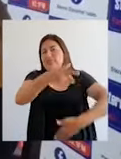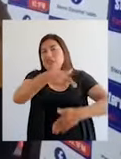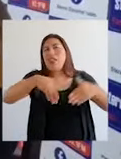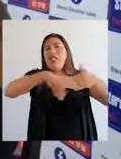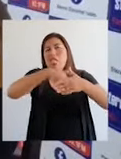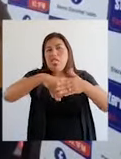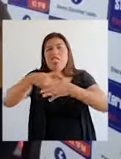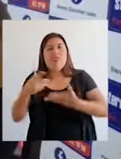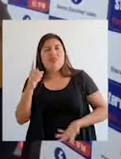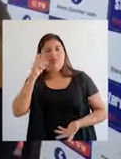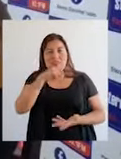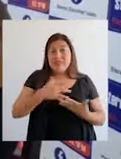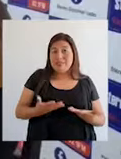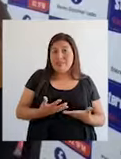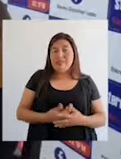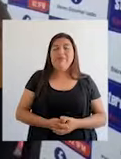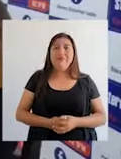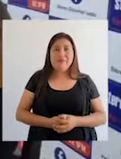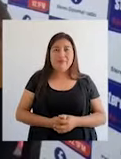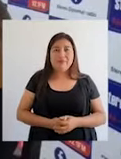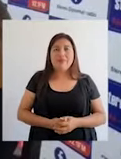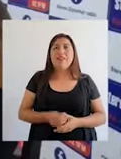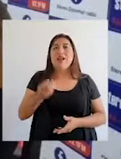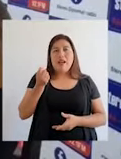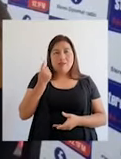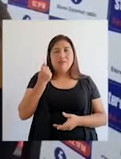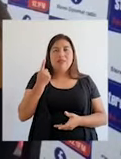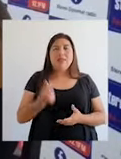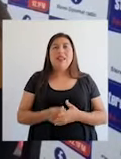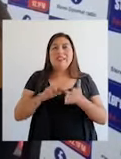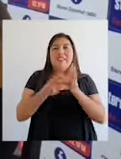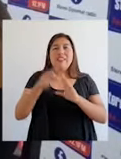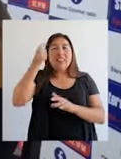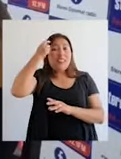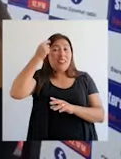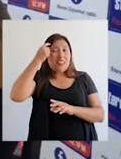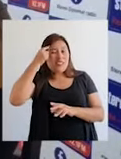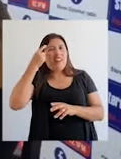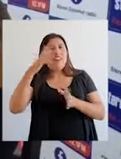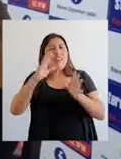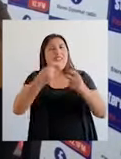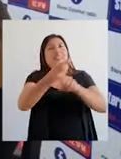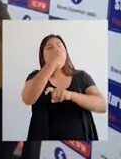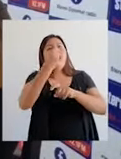eso determina que hay una discapacidad en ese sentido. Claro, digamos que hasta psicológicamente ya la persona la